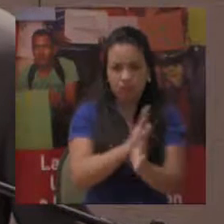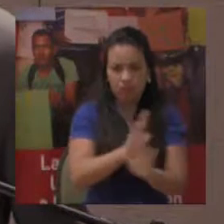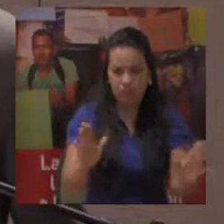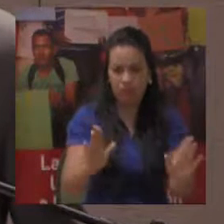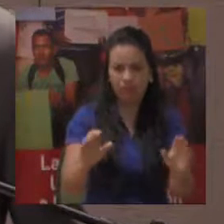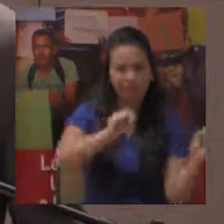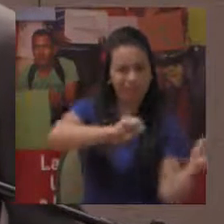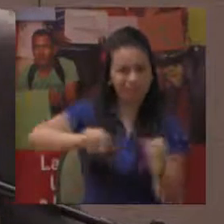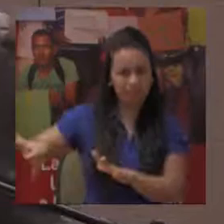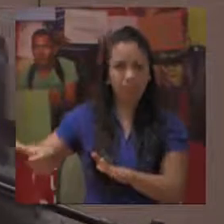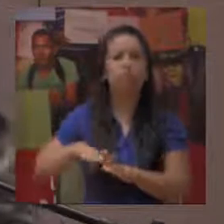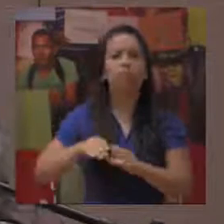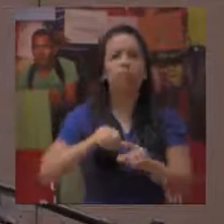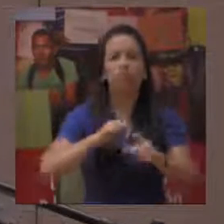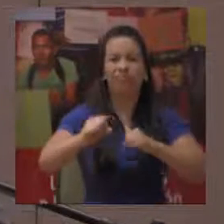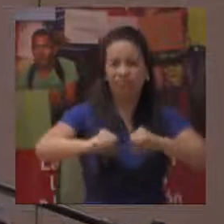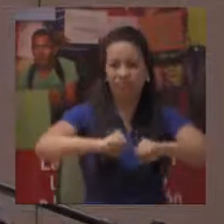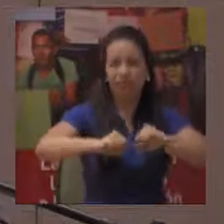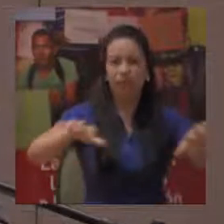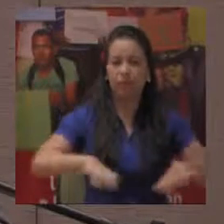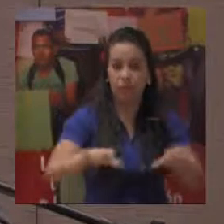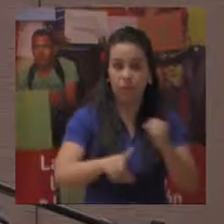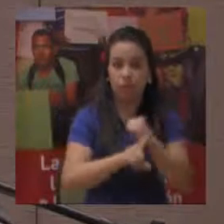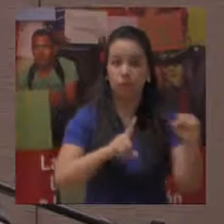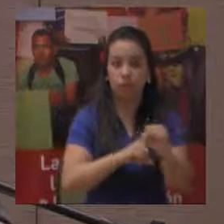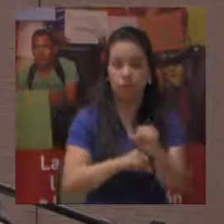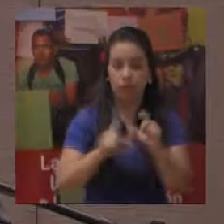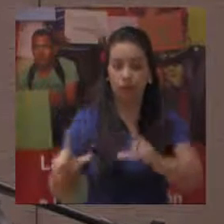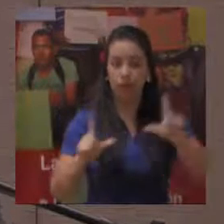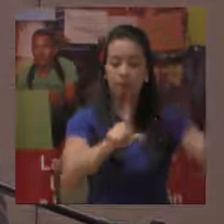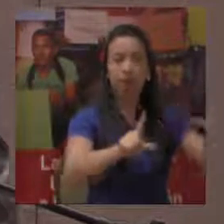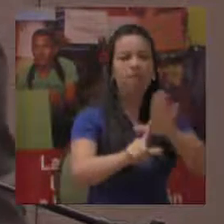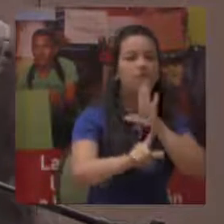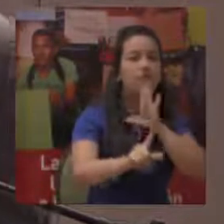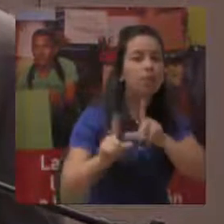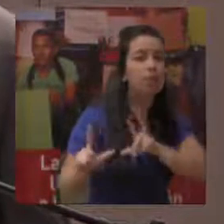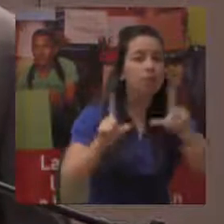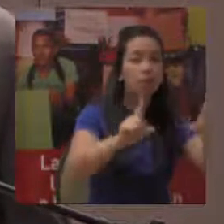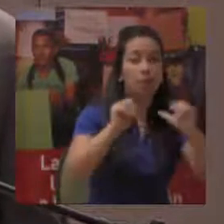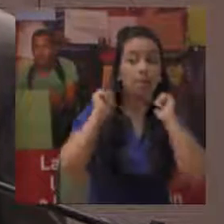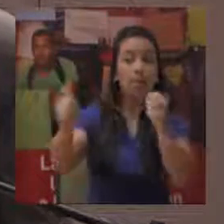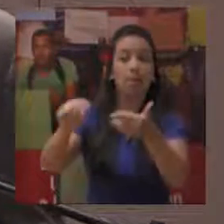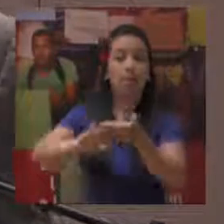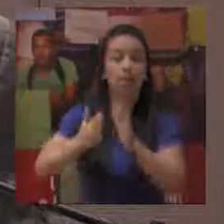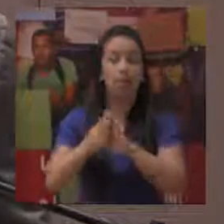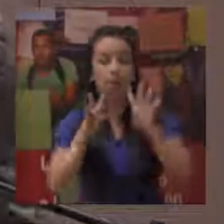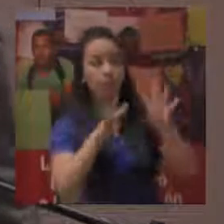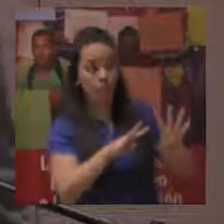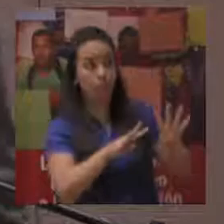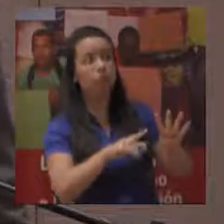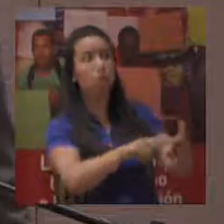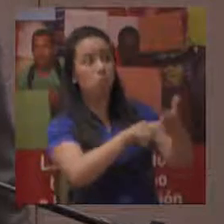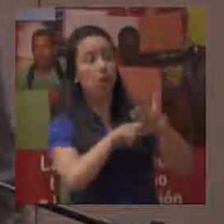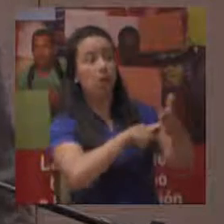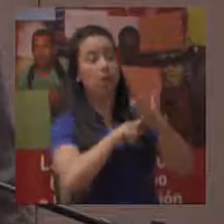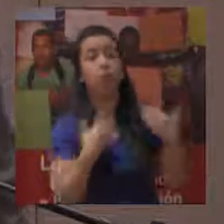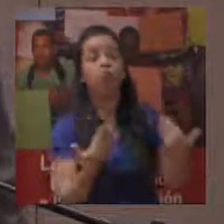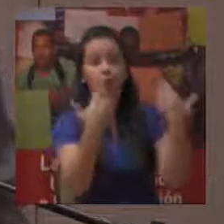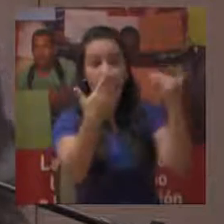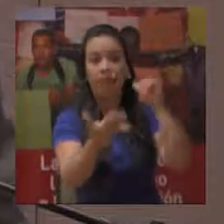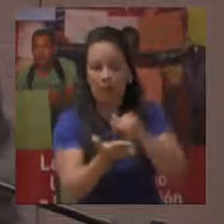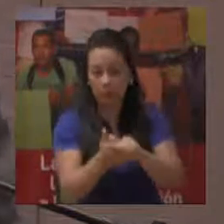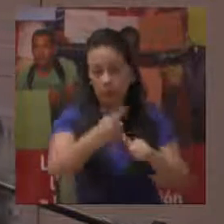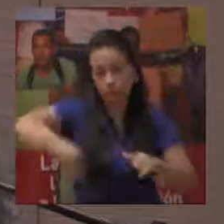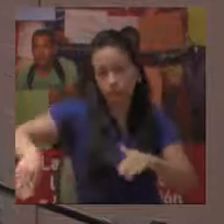con acciones de servicio social y no las certificó la CR. Las certifican la misma comunidad, las certifican las organizaciones de base, son